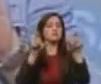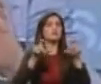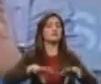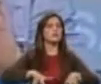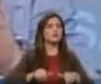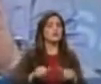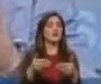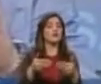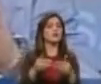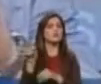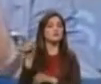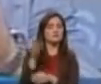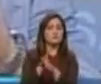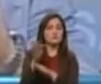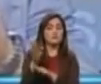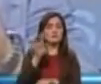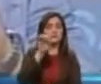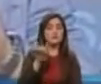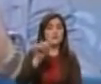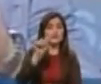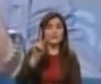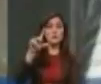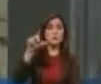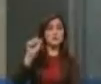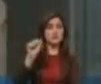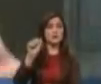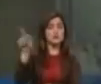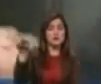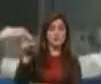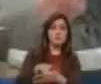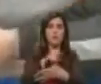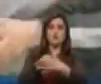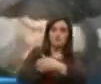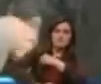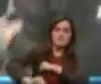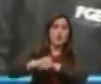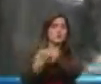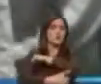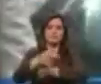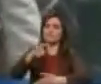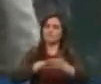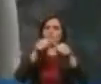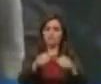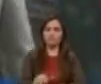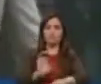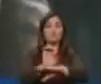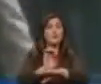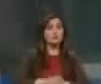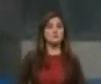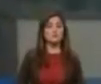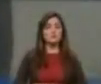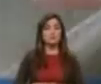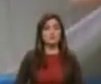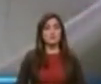para el jurista jorge zavala la prohibición de salida del país que pesa sobre el vicepresidente jorge glass es una medida